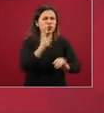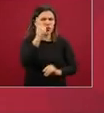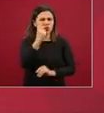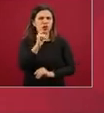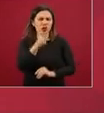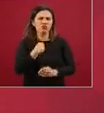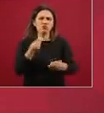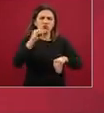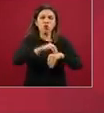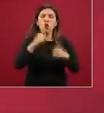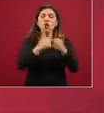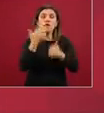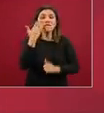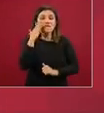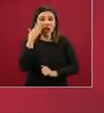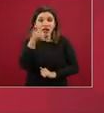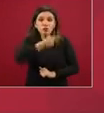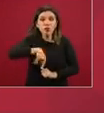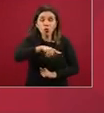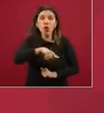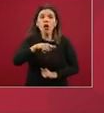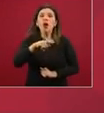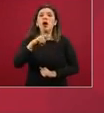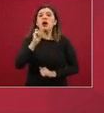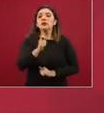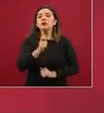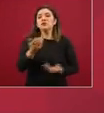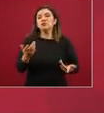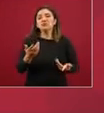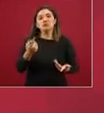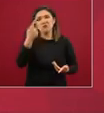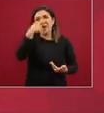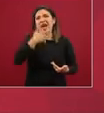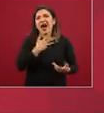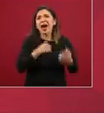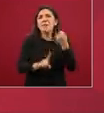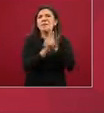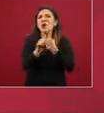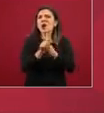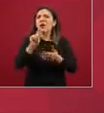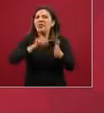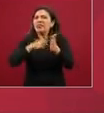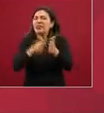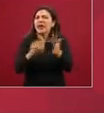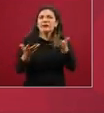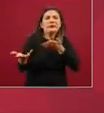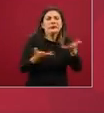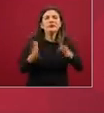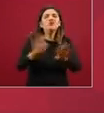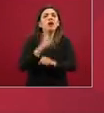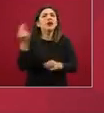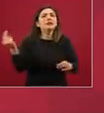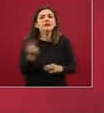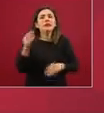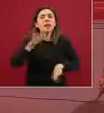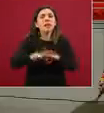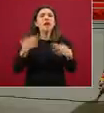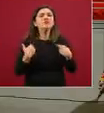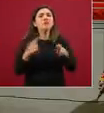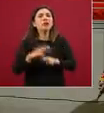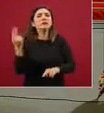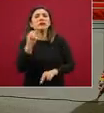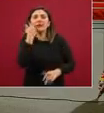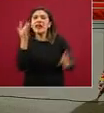uno con Facebook, en donde tuvieron problemas hasta técnicos por la demanda que hubo de maestras